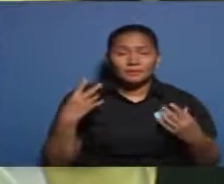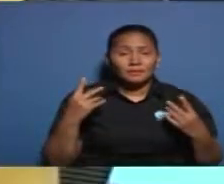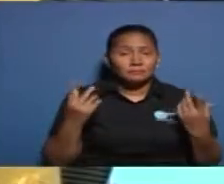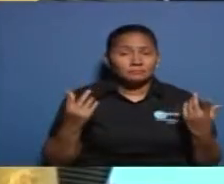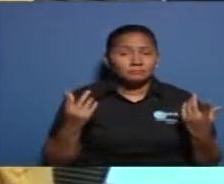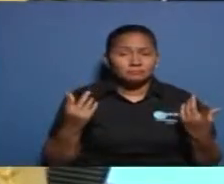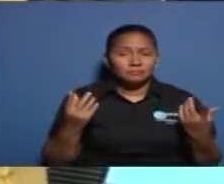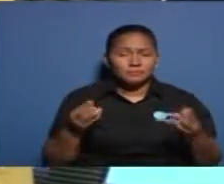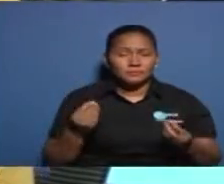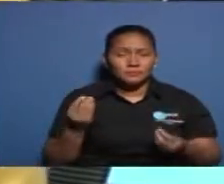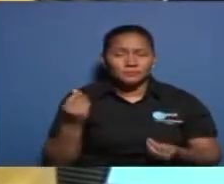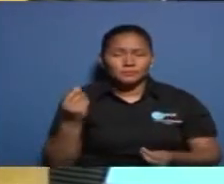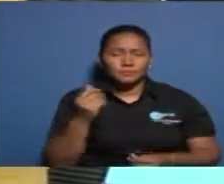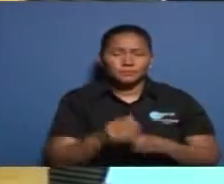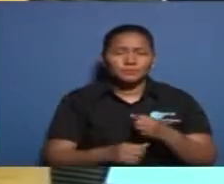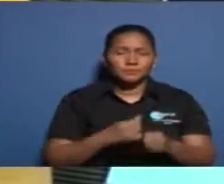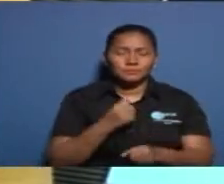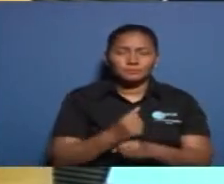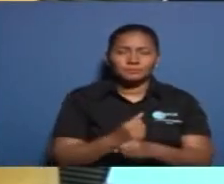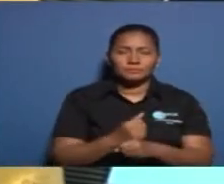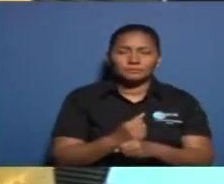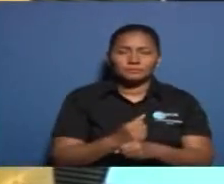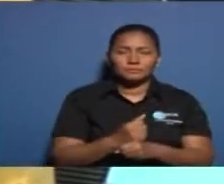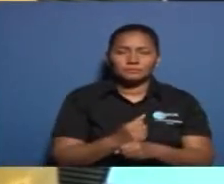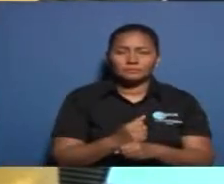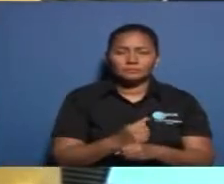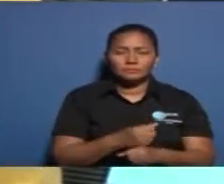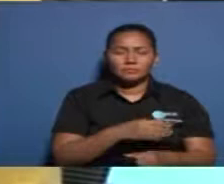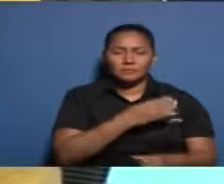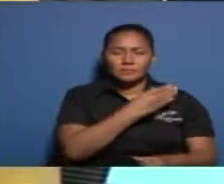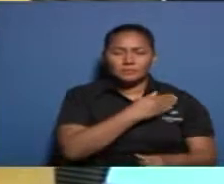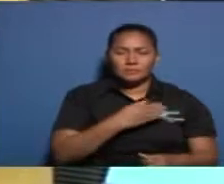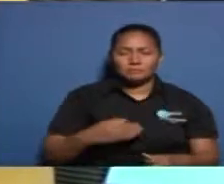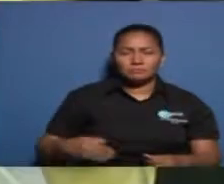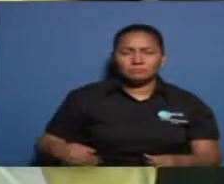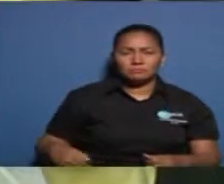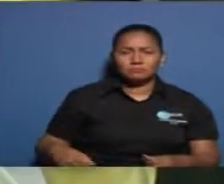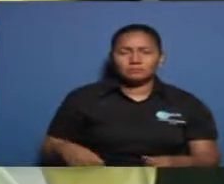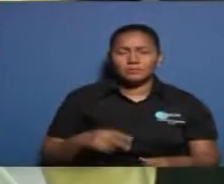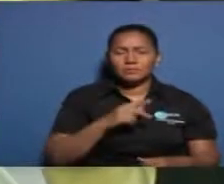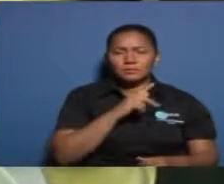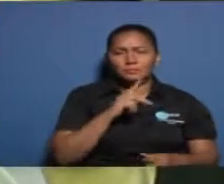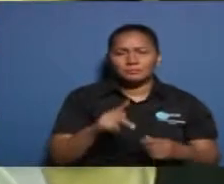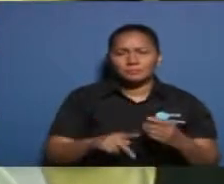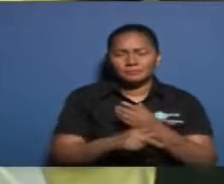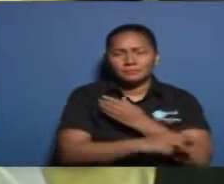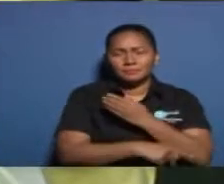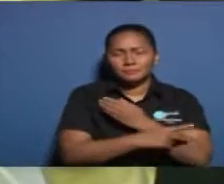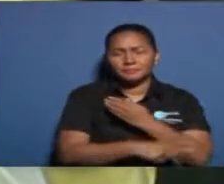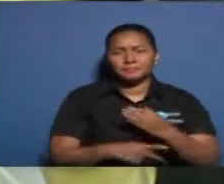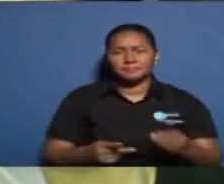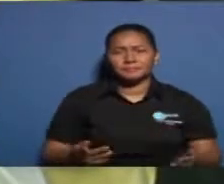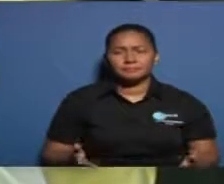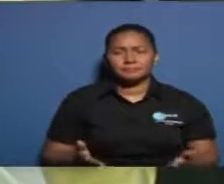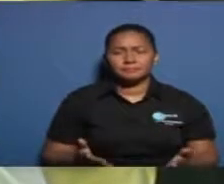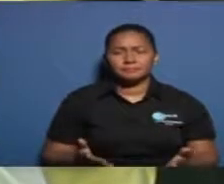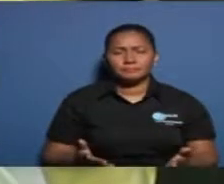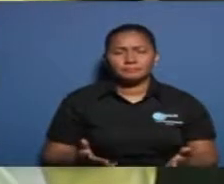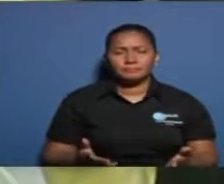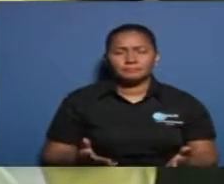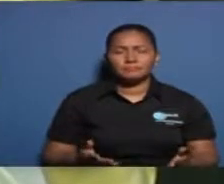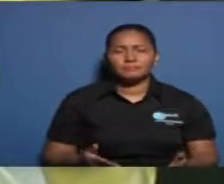cuántas presidentas mujeres hemos tenido una sola por esto en un problema de panamá solamente hasta hace poco hubo caras no les he contado